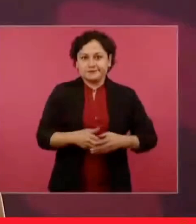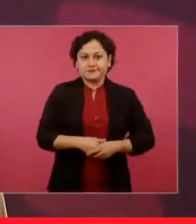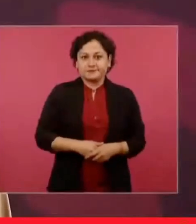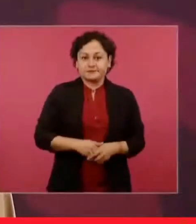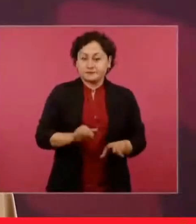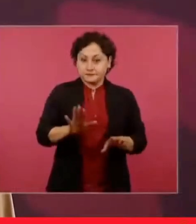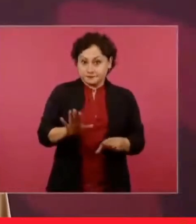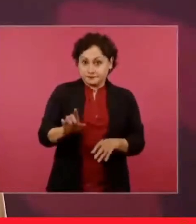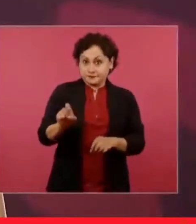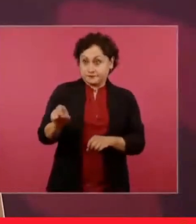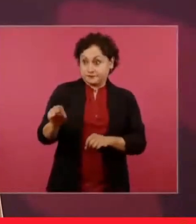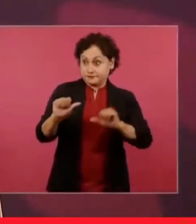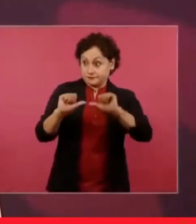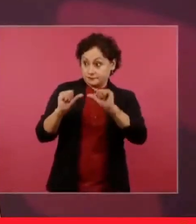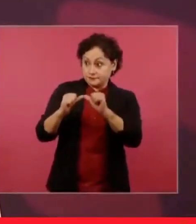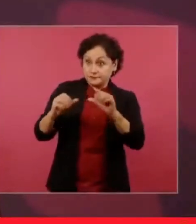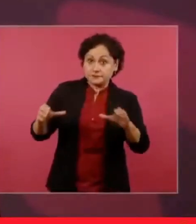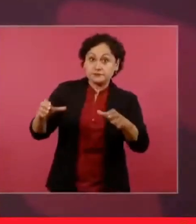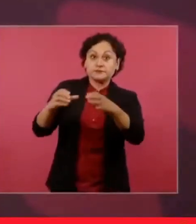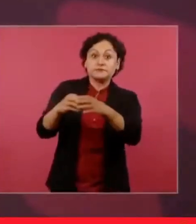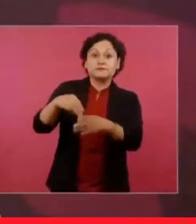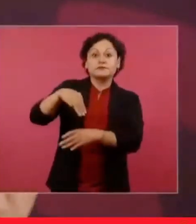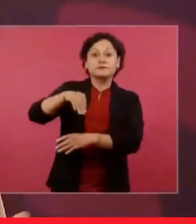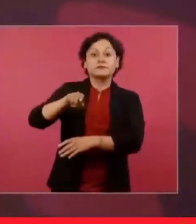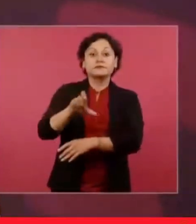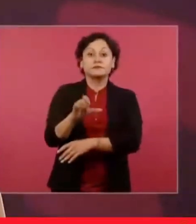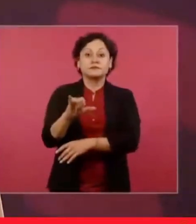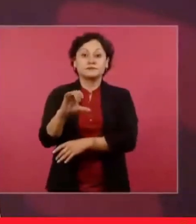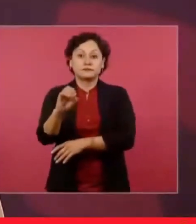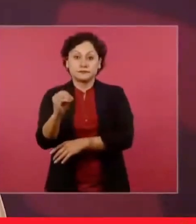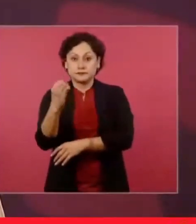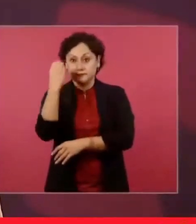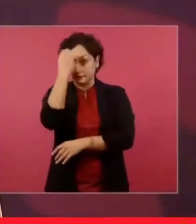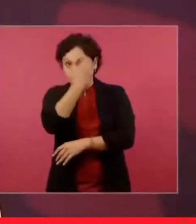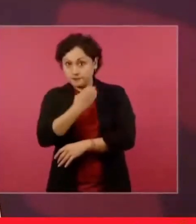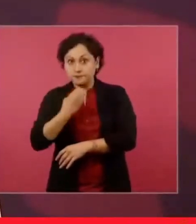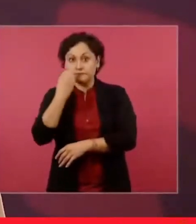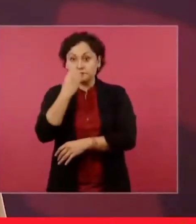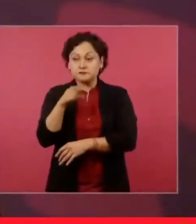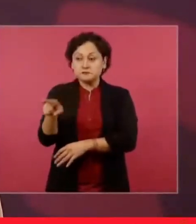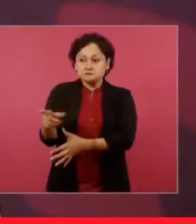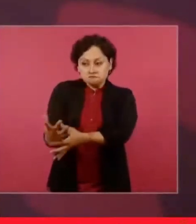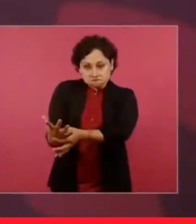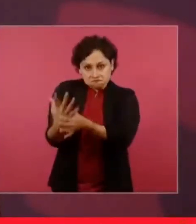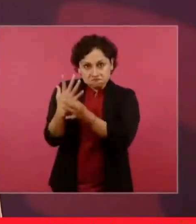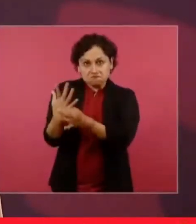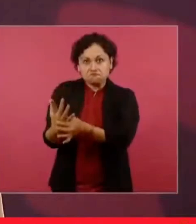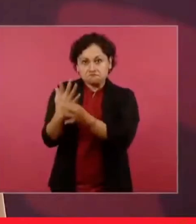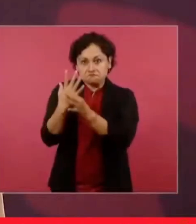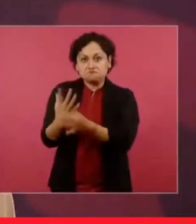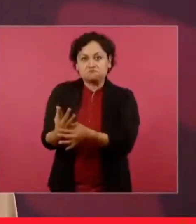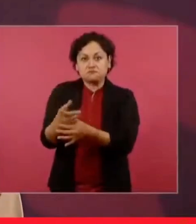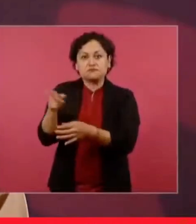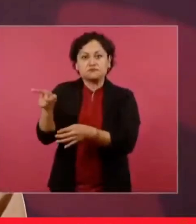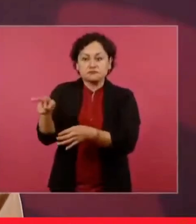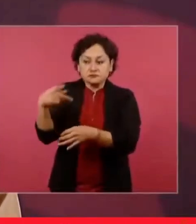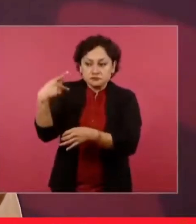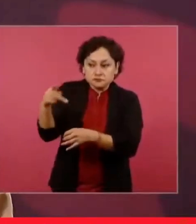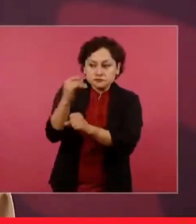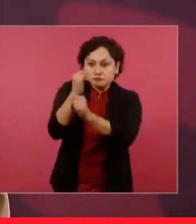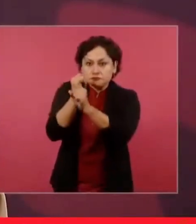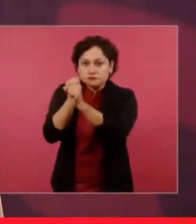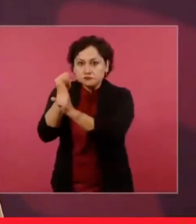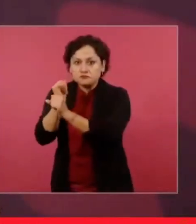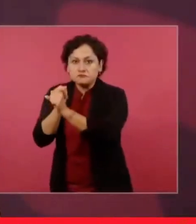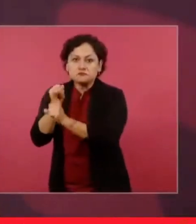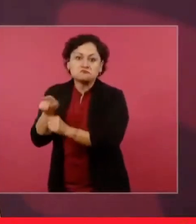México Evalúa, además, dice en su página de internet ser un centro de pensamiento y análisis. Ahí nosotros le